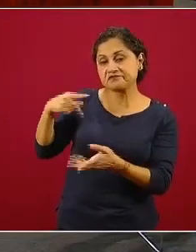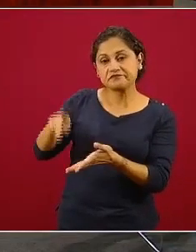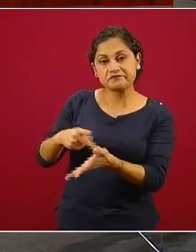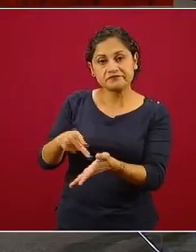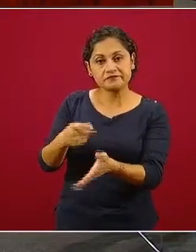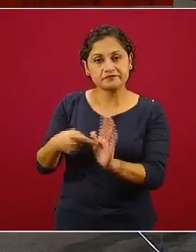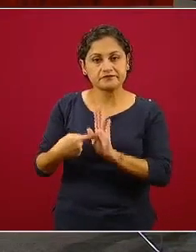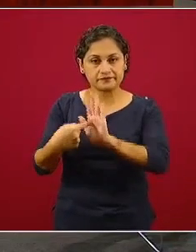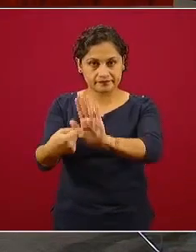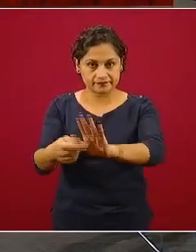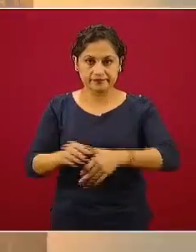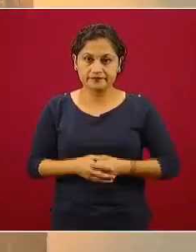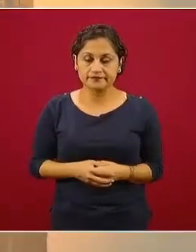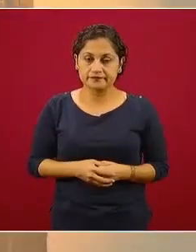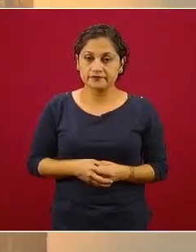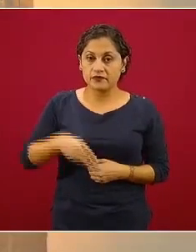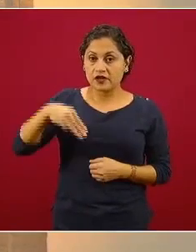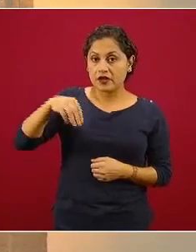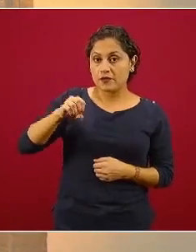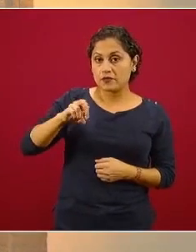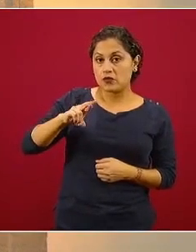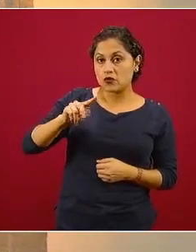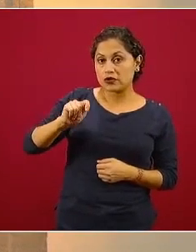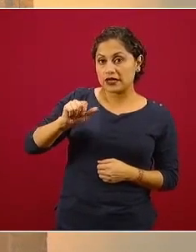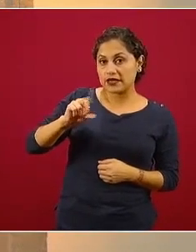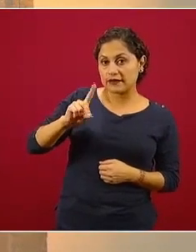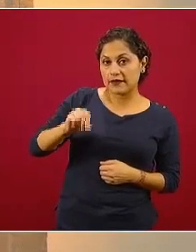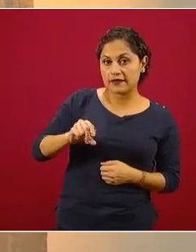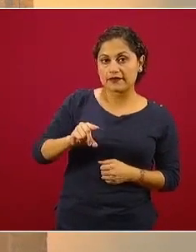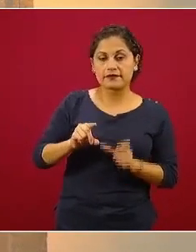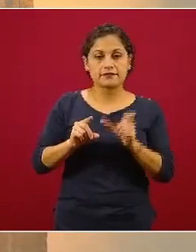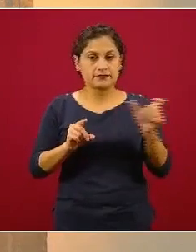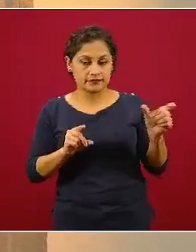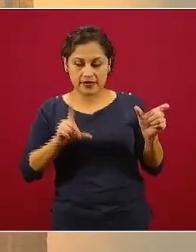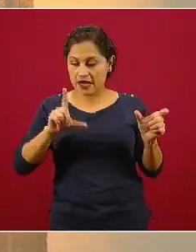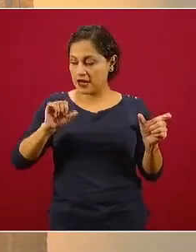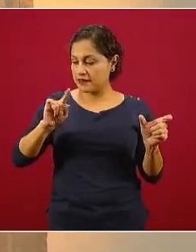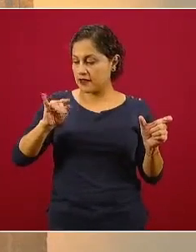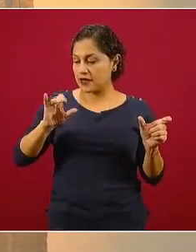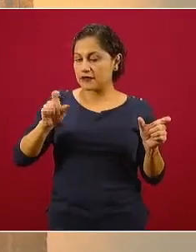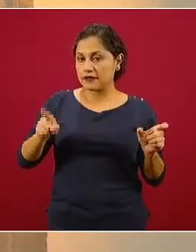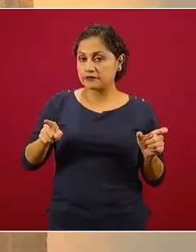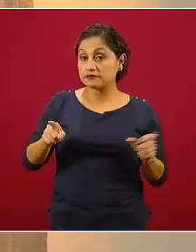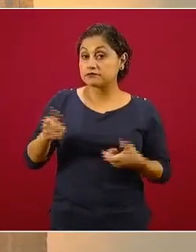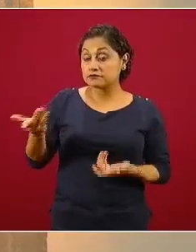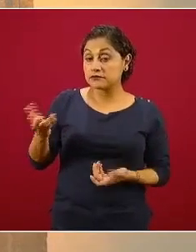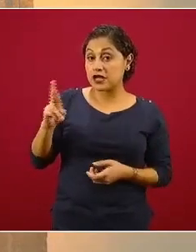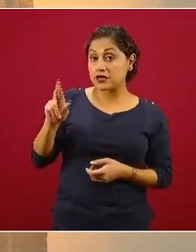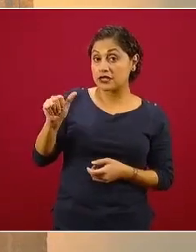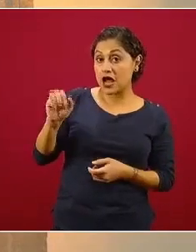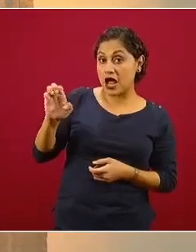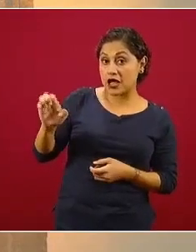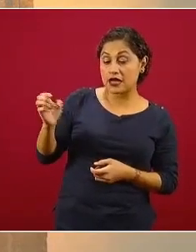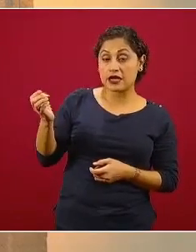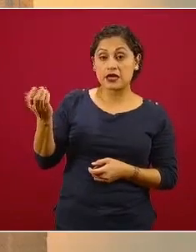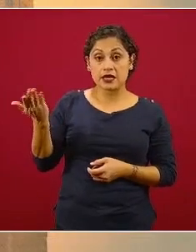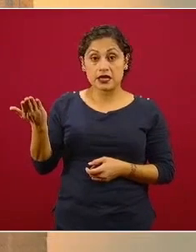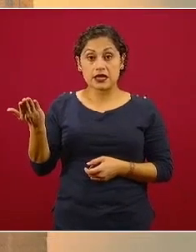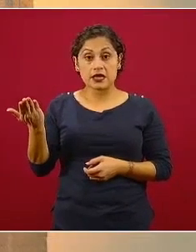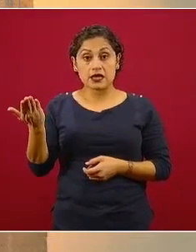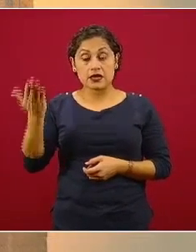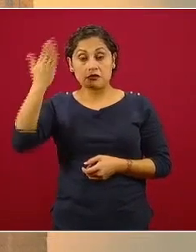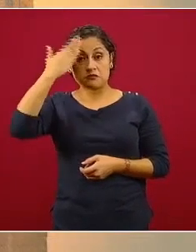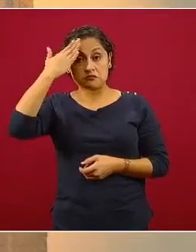Definiciones. Mortalidad y letalidad. El diccionario de la Real Academia de la Lengua